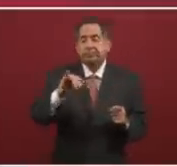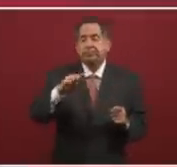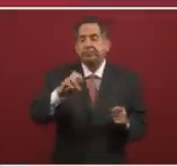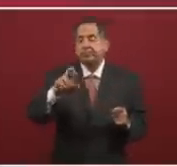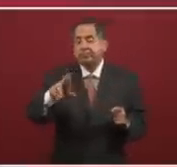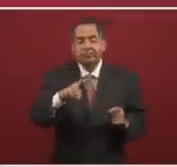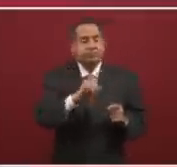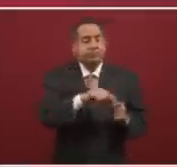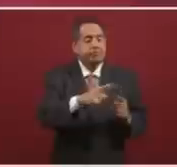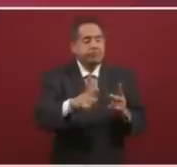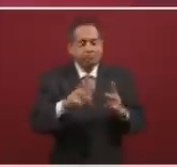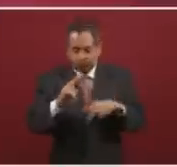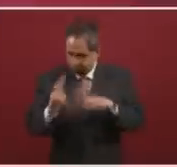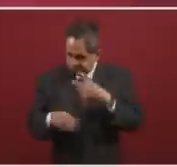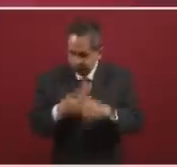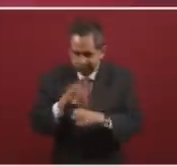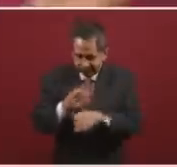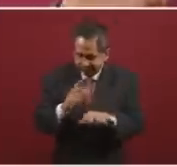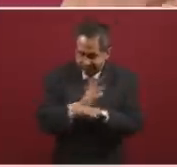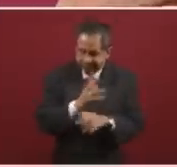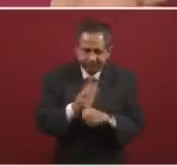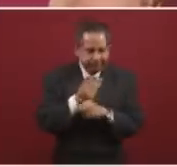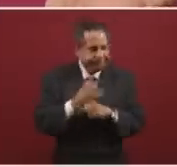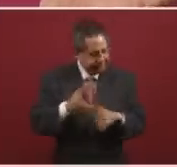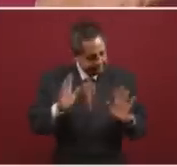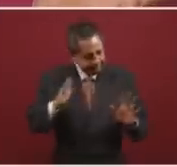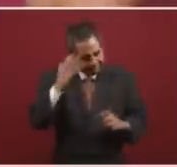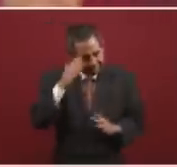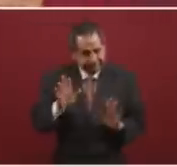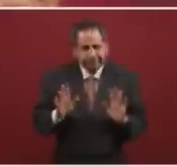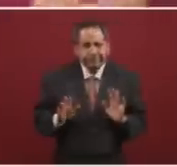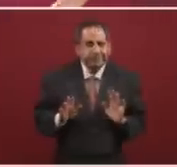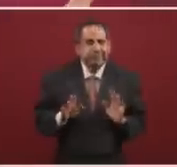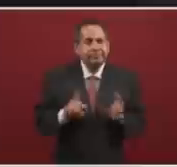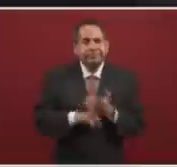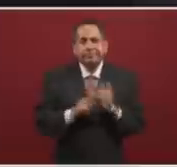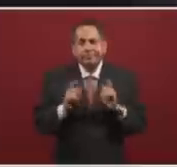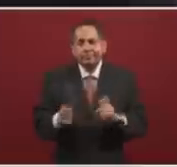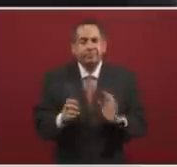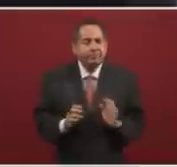se va a arreglar este